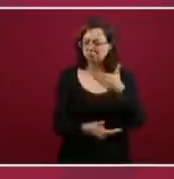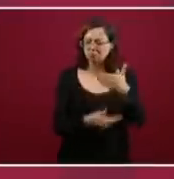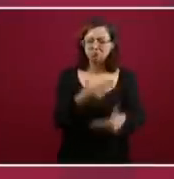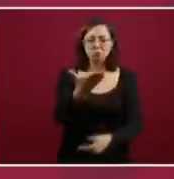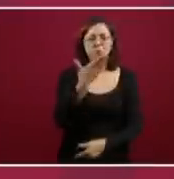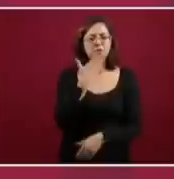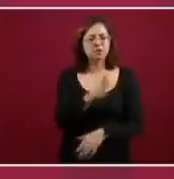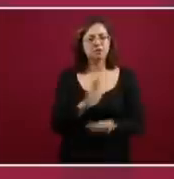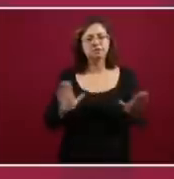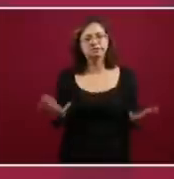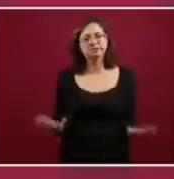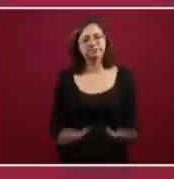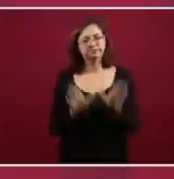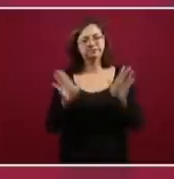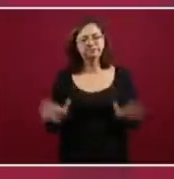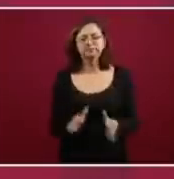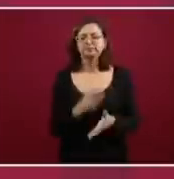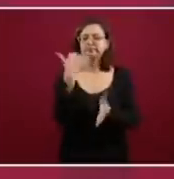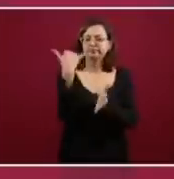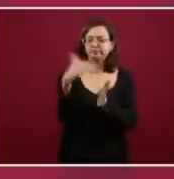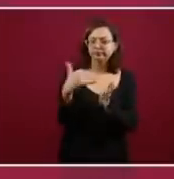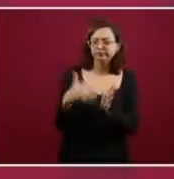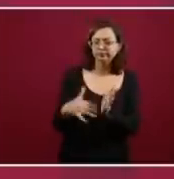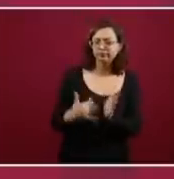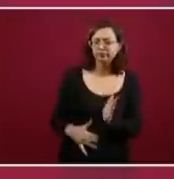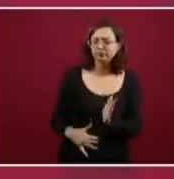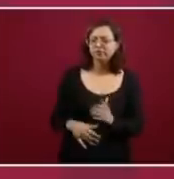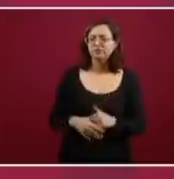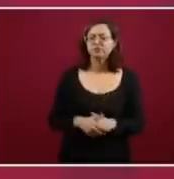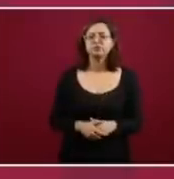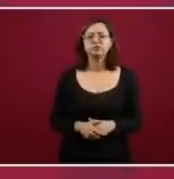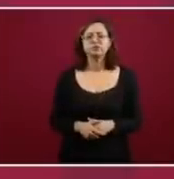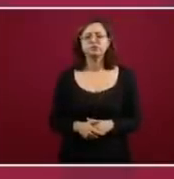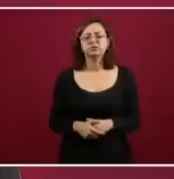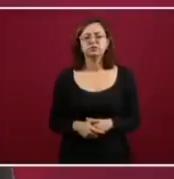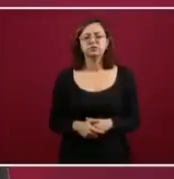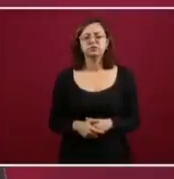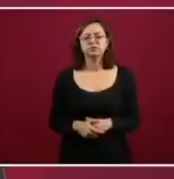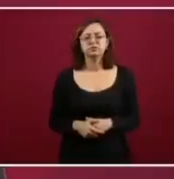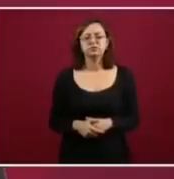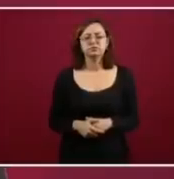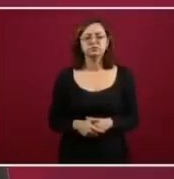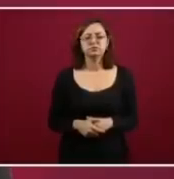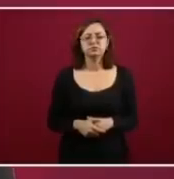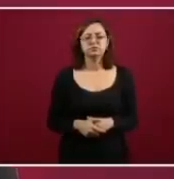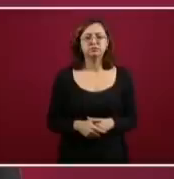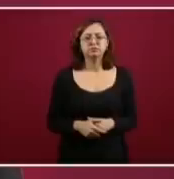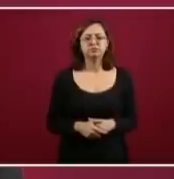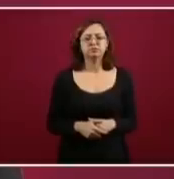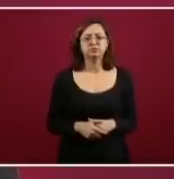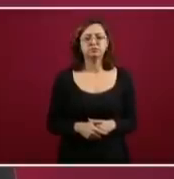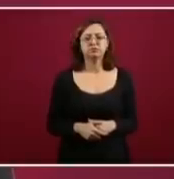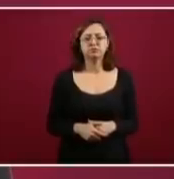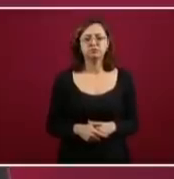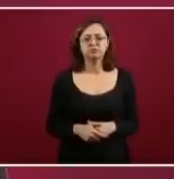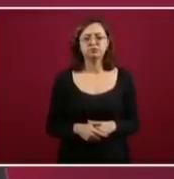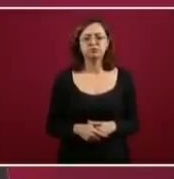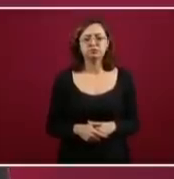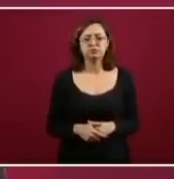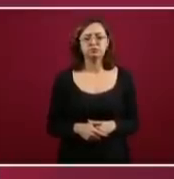fomento a la lectura la impresión de libros